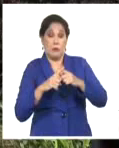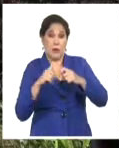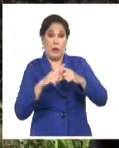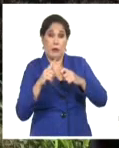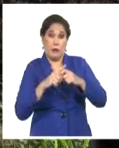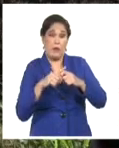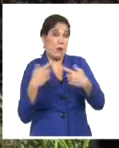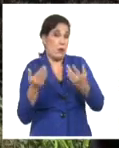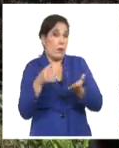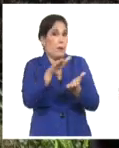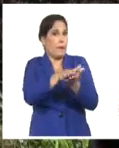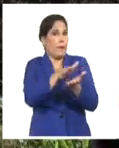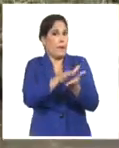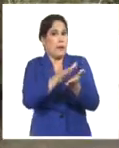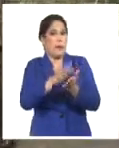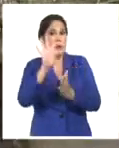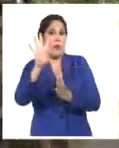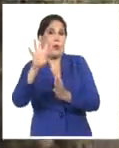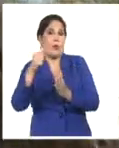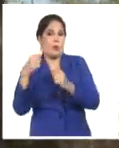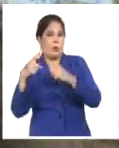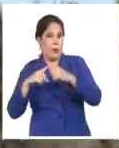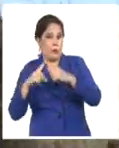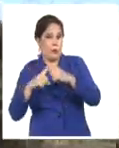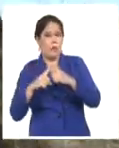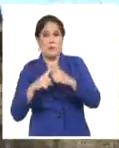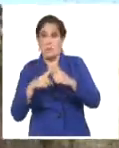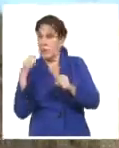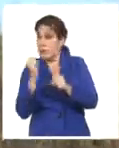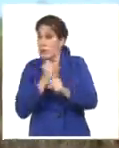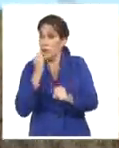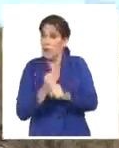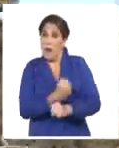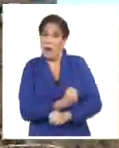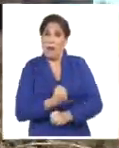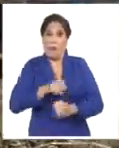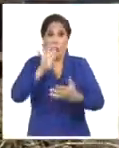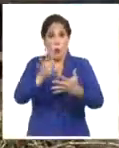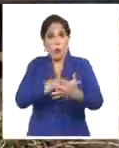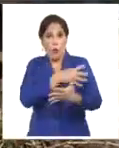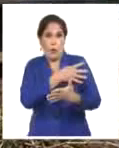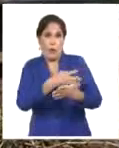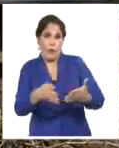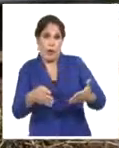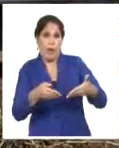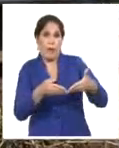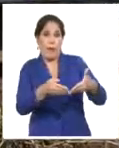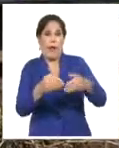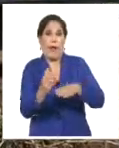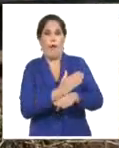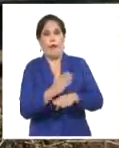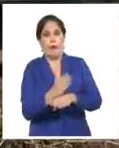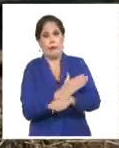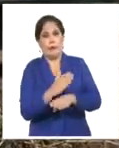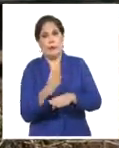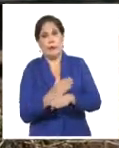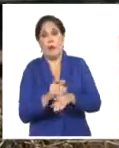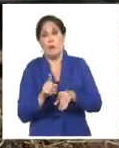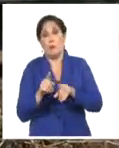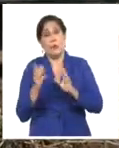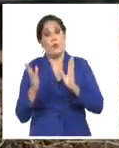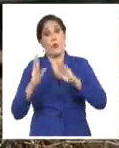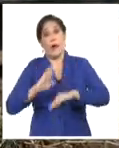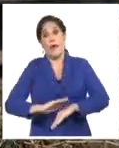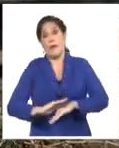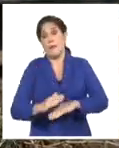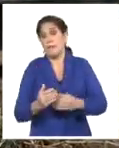pendiente 4.4 kilómetros. Aunque se elabora con intensidad, el cronograma de las obras ha sufrido atrasos. Las limitaciones que han existido en